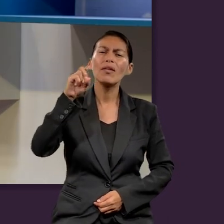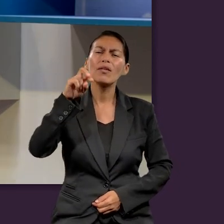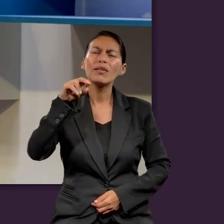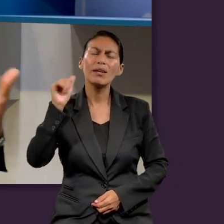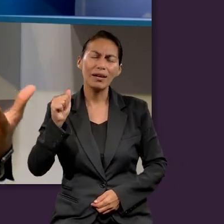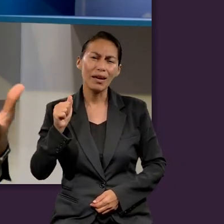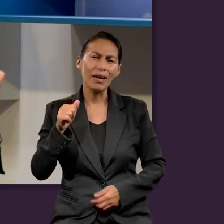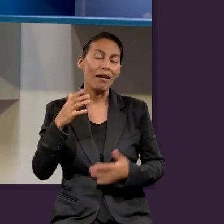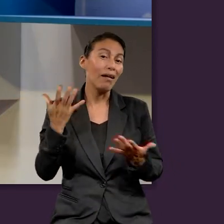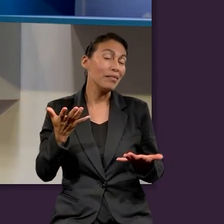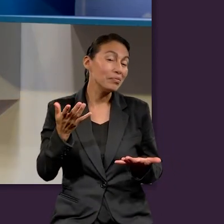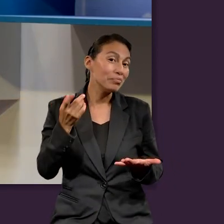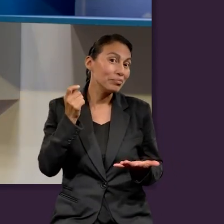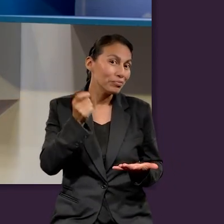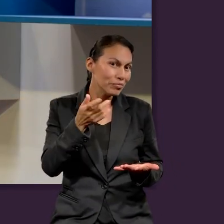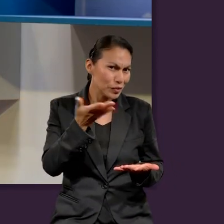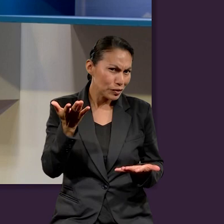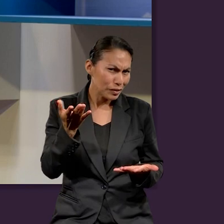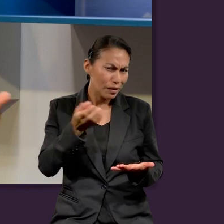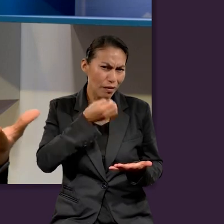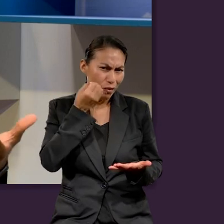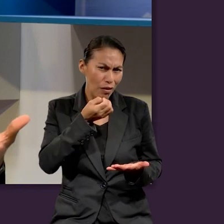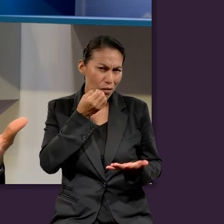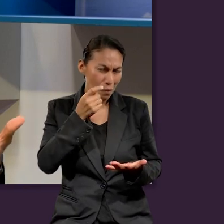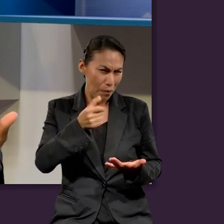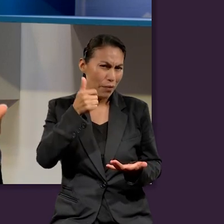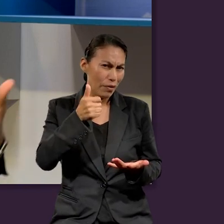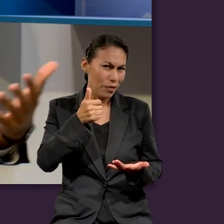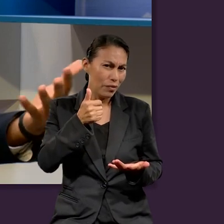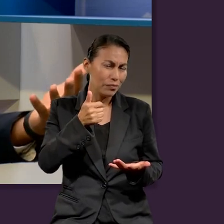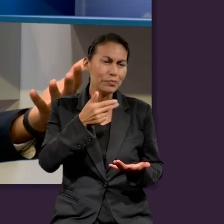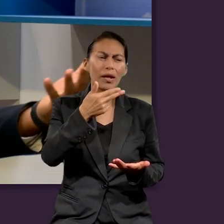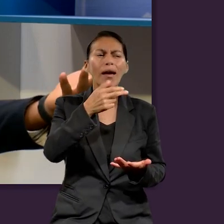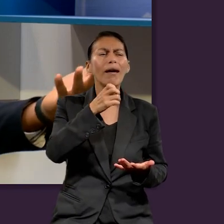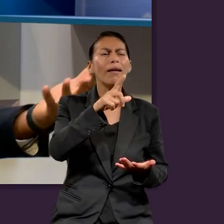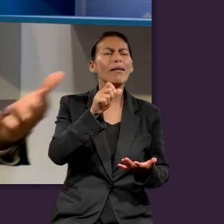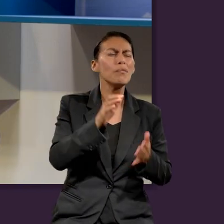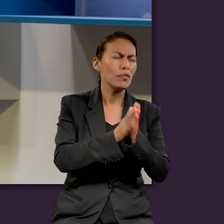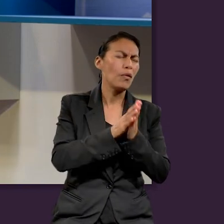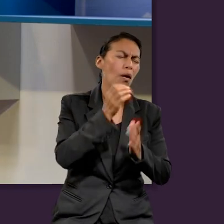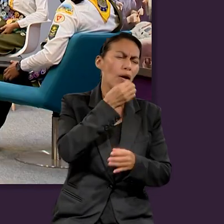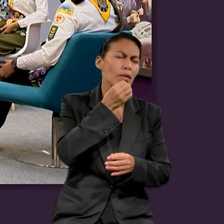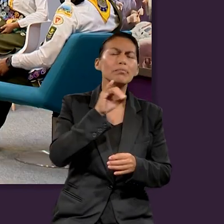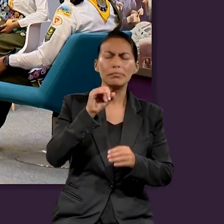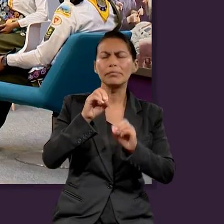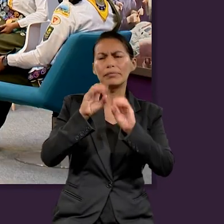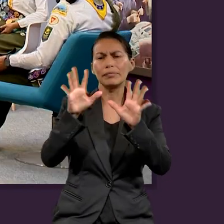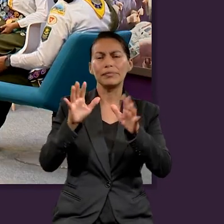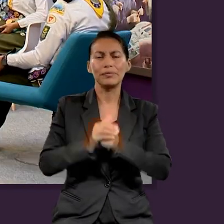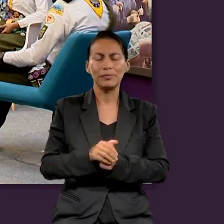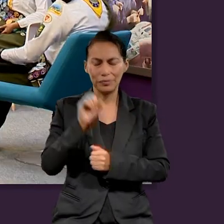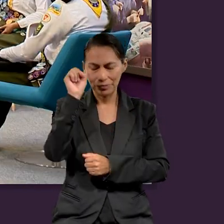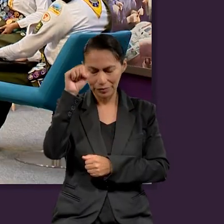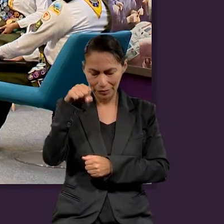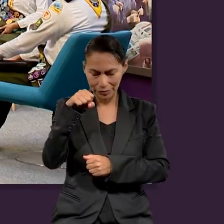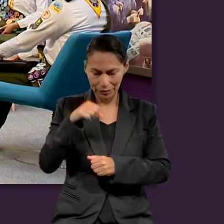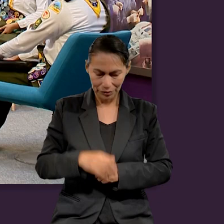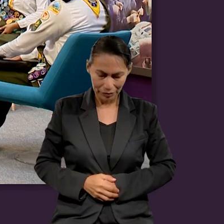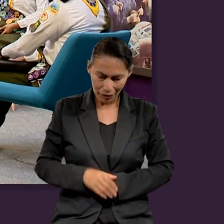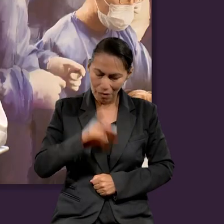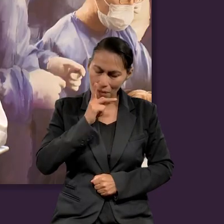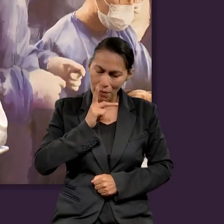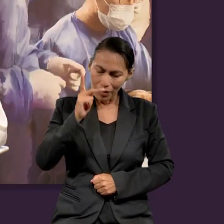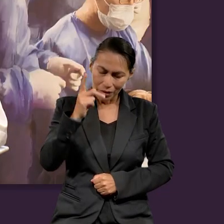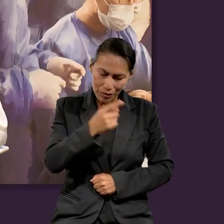les parece si antes de iniciar este estudio tenemos una oración Helen puedes orar por favor Claro que sí inclinamos nuestro rostro